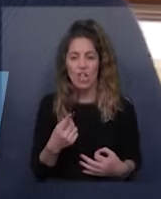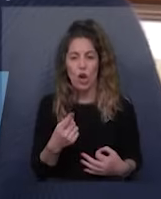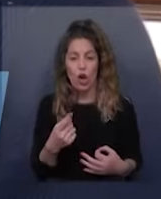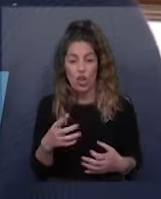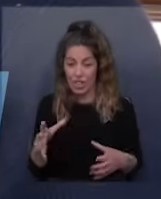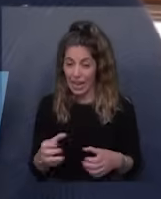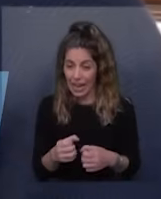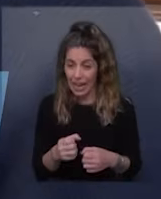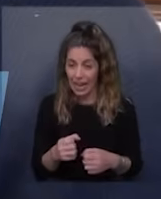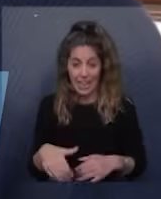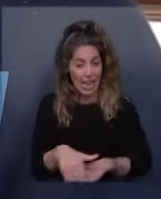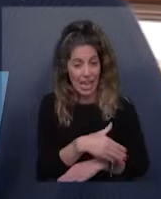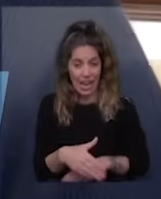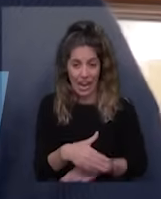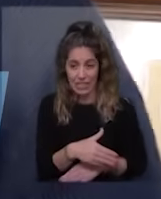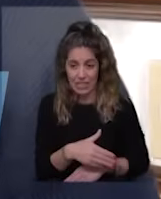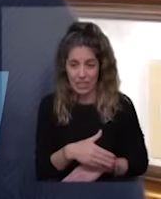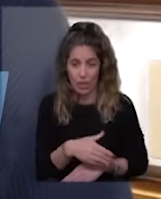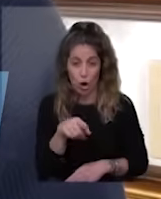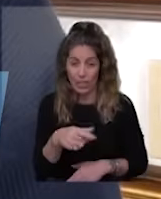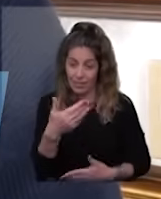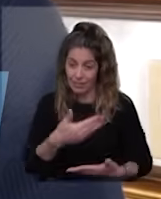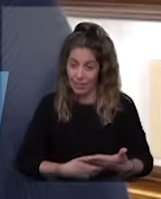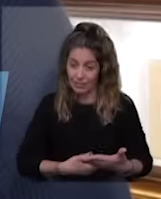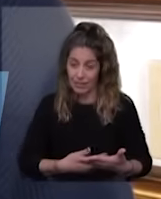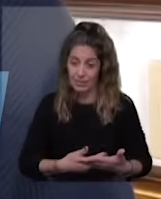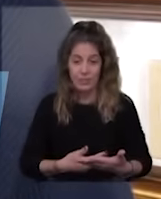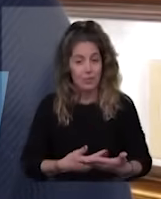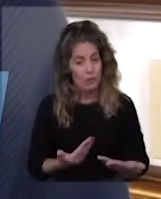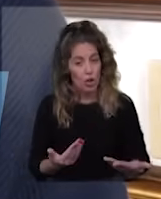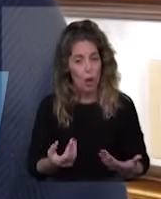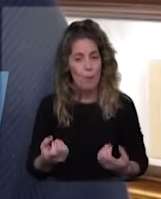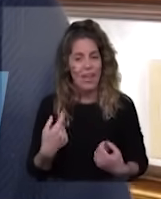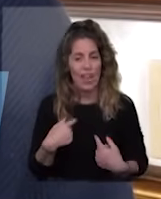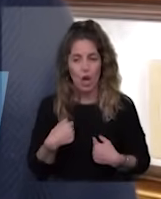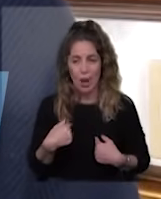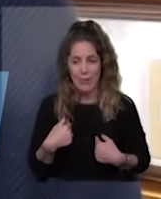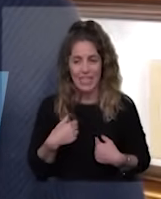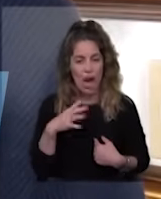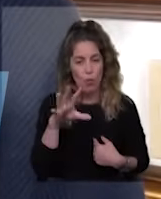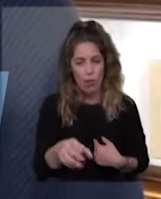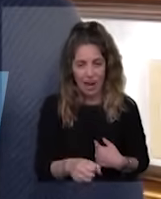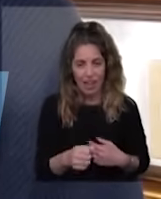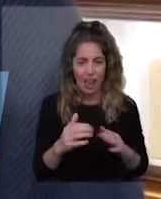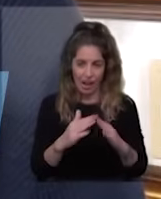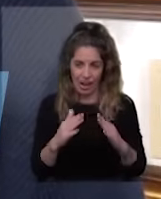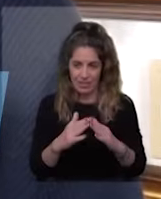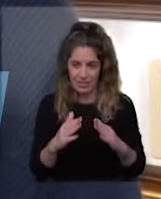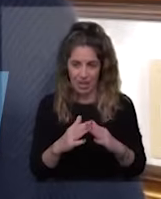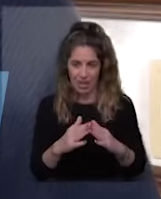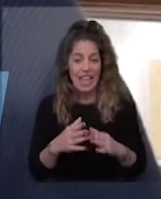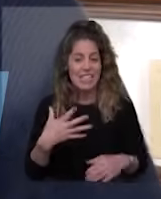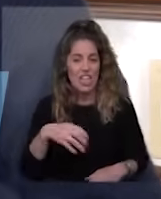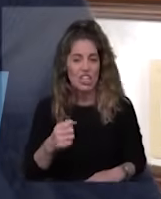agarrar en la calle una pinza o algo con con esas actas Bueno me mandaron a mí a buscarlas a casa se la